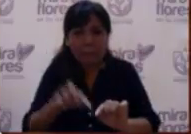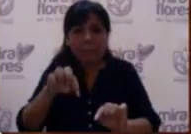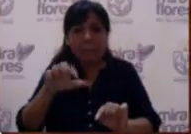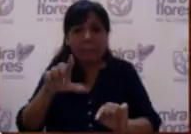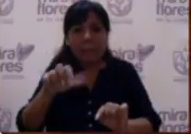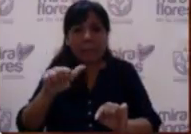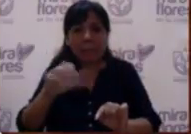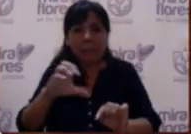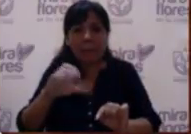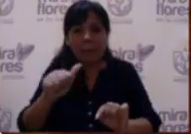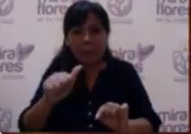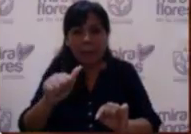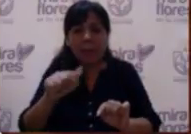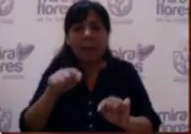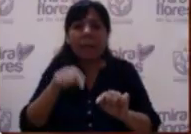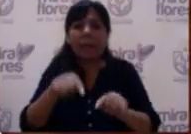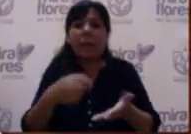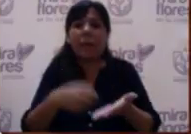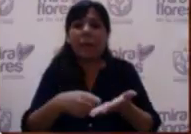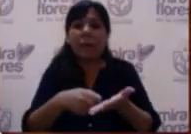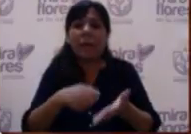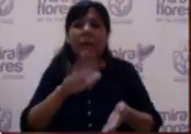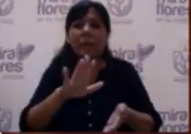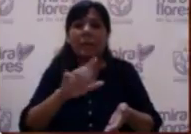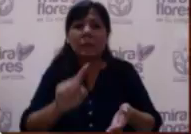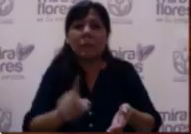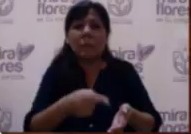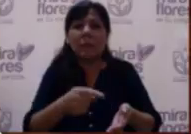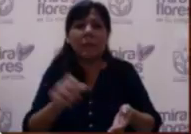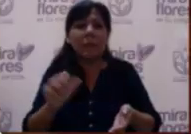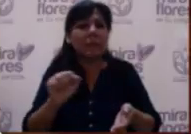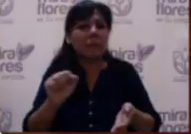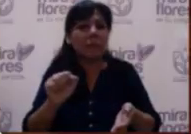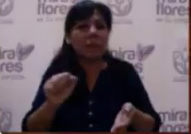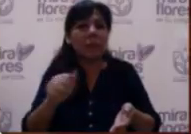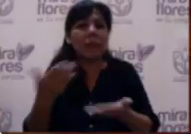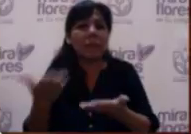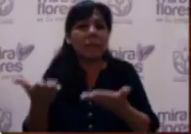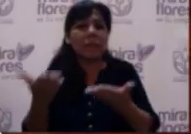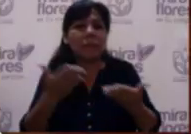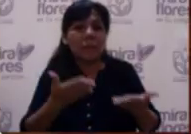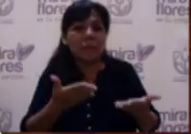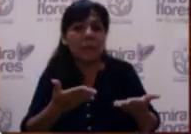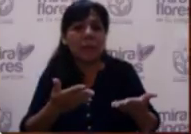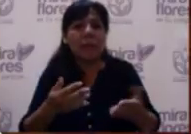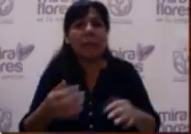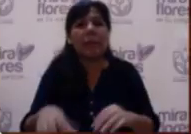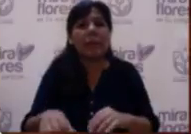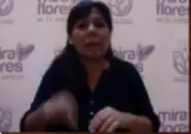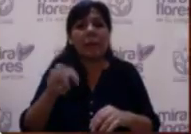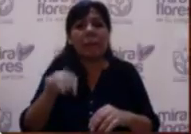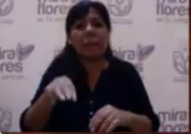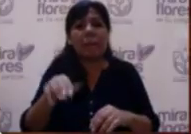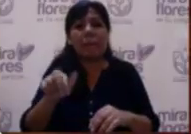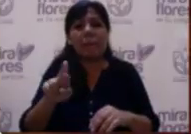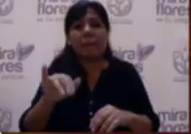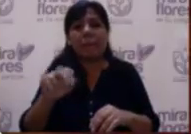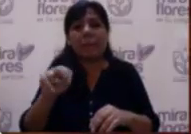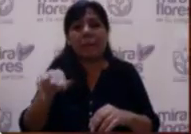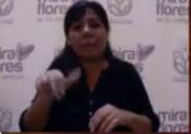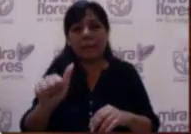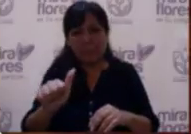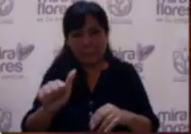Arias, valorizada en 5.600 soles, ofrecida por la Asociación Nacional Pro Marina del Perú, a ser ubicados en el distrito